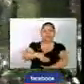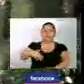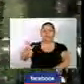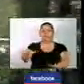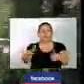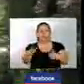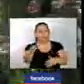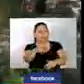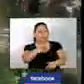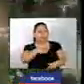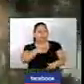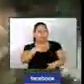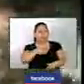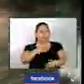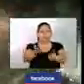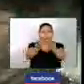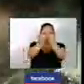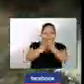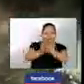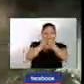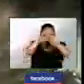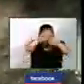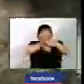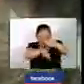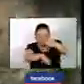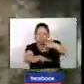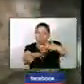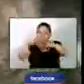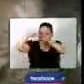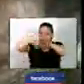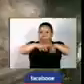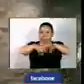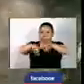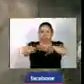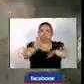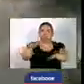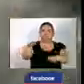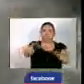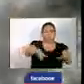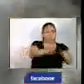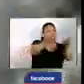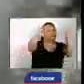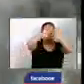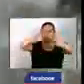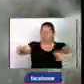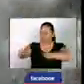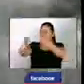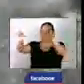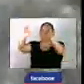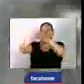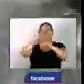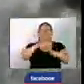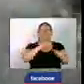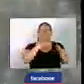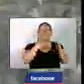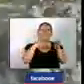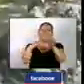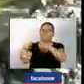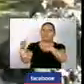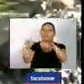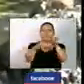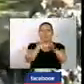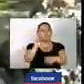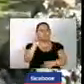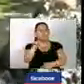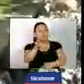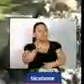caracteriza por tener nacimientos de agua bastante abundantes rodeados de vegetación con un clima agradable se